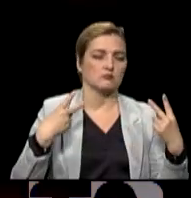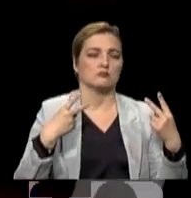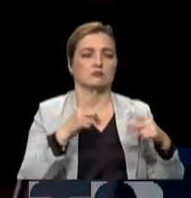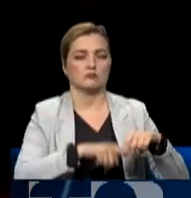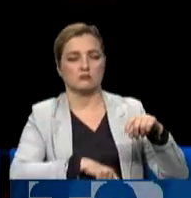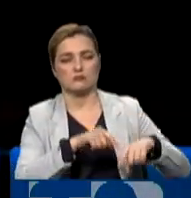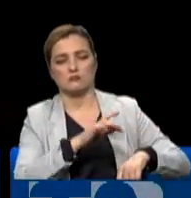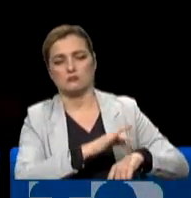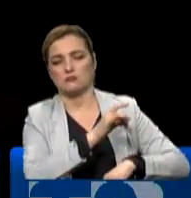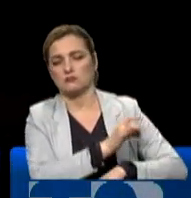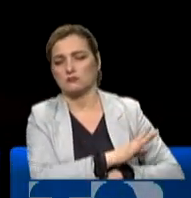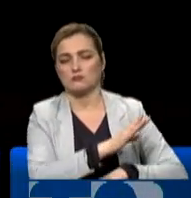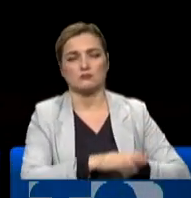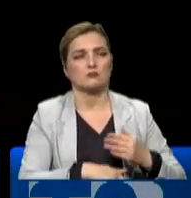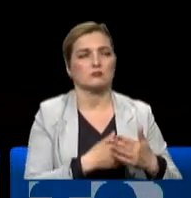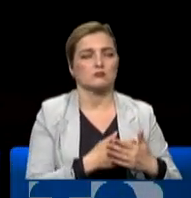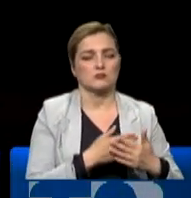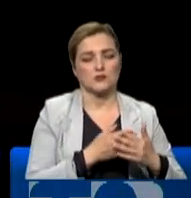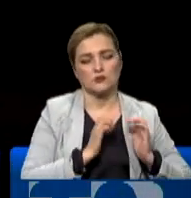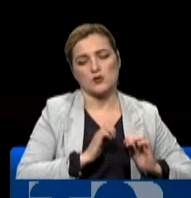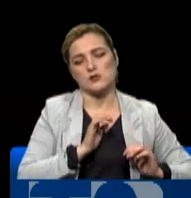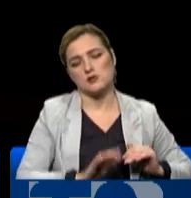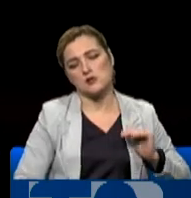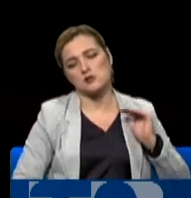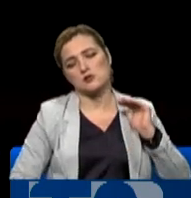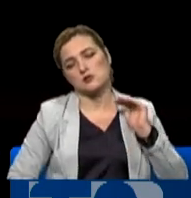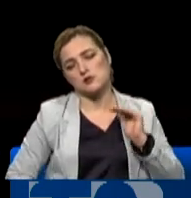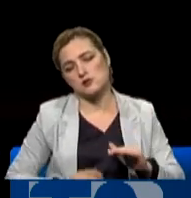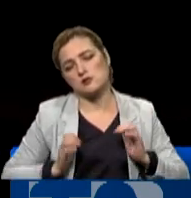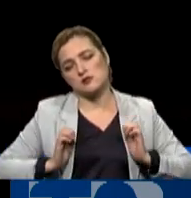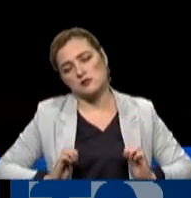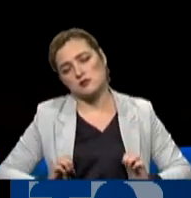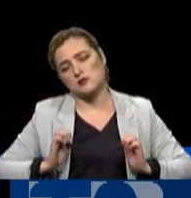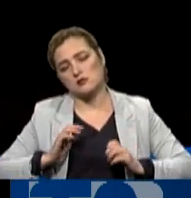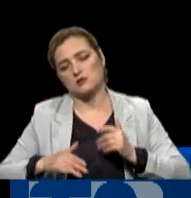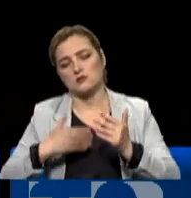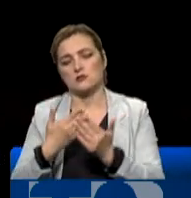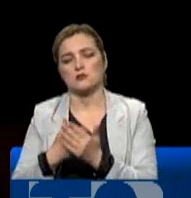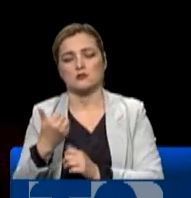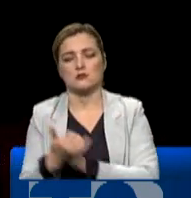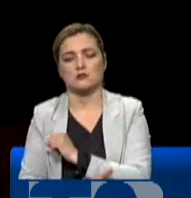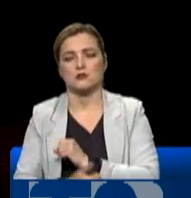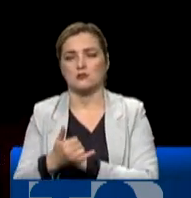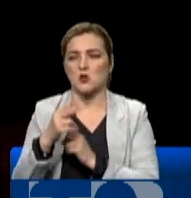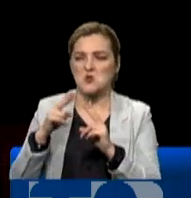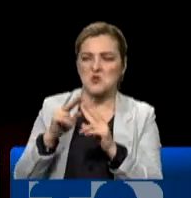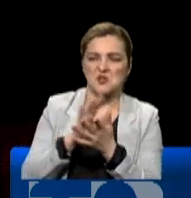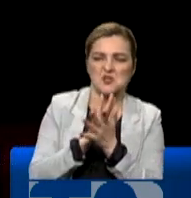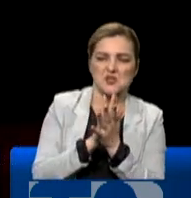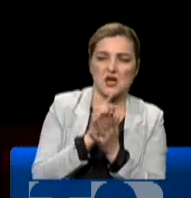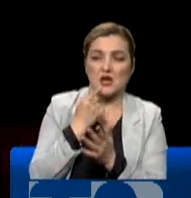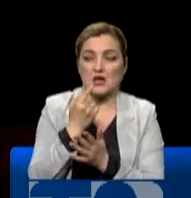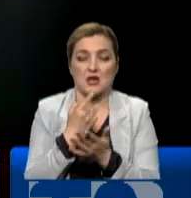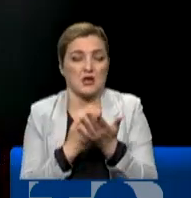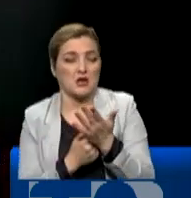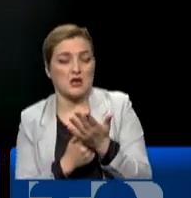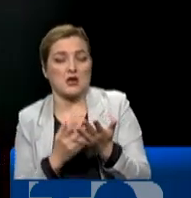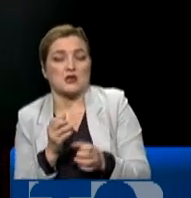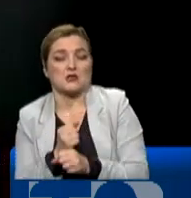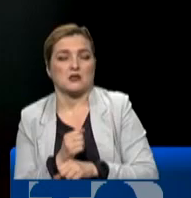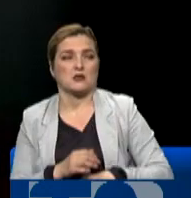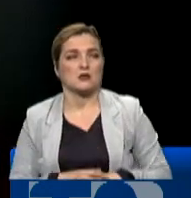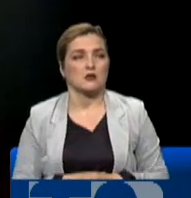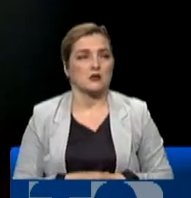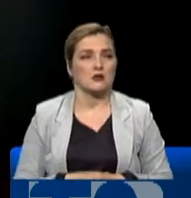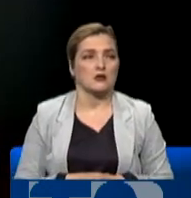mucho esfuerzo llegas a otro país, no conoces a nadie, no sabes qué hacer ni qué decir. Si pudiéramos escoger,